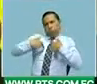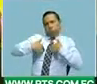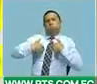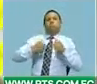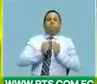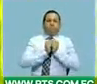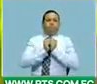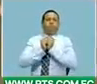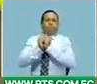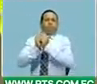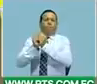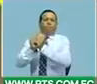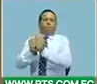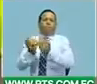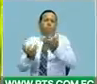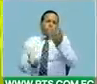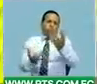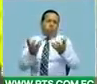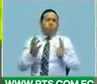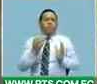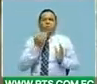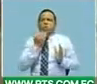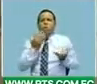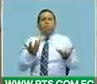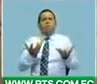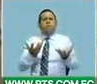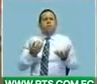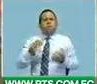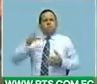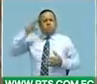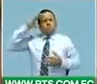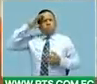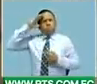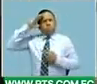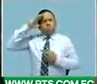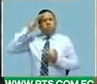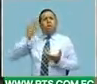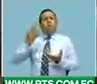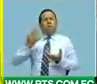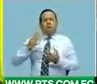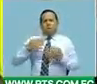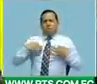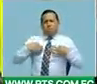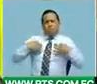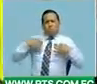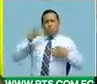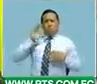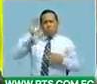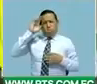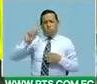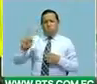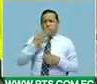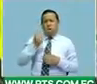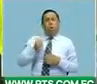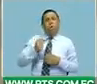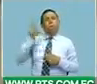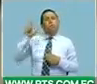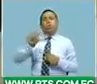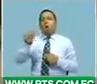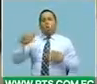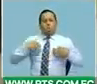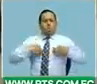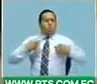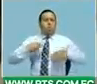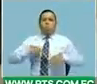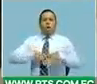alguna situación en contra del uniforme, podríamos hacerle acompañar con personal policial vestido de civil sin ningún problema.